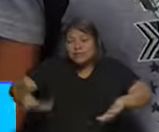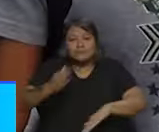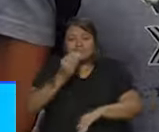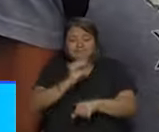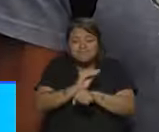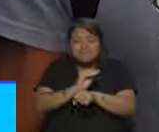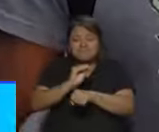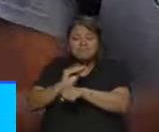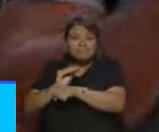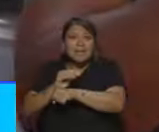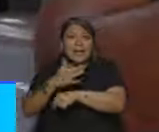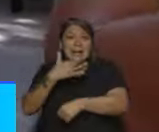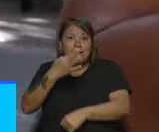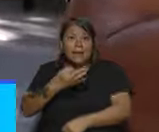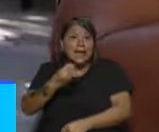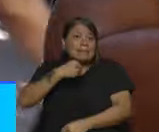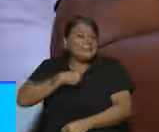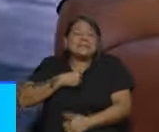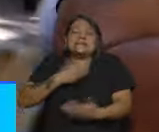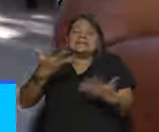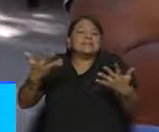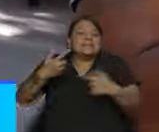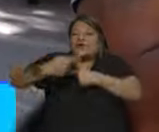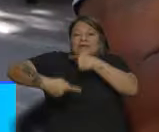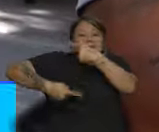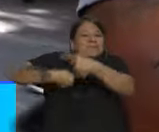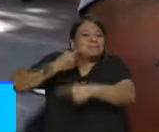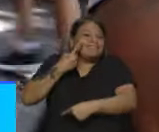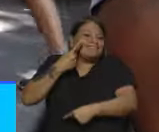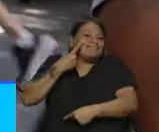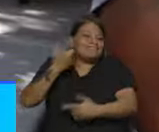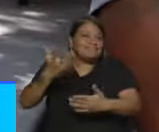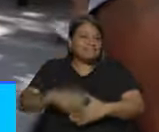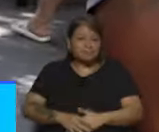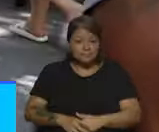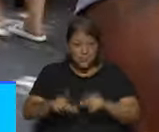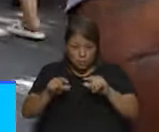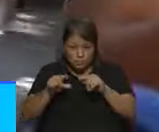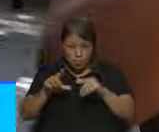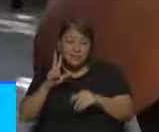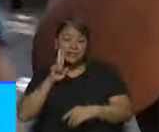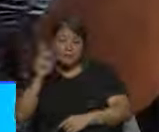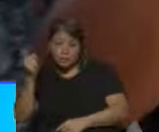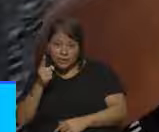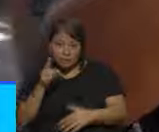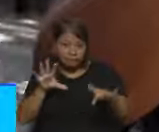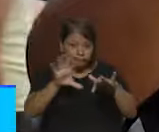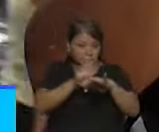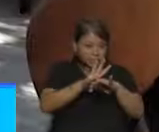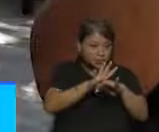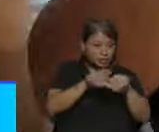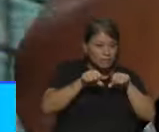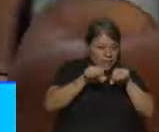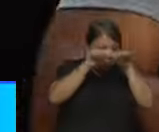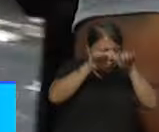lamentable lamentable Pero bueno hay que seguir este número se corresponde con lo que vos viste en góndolas sí totalmente de